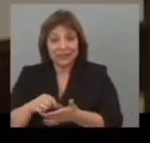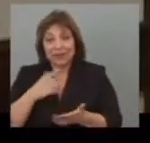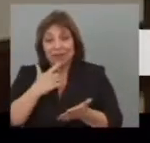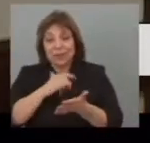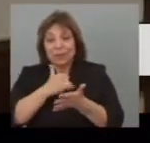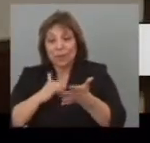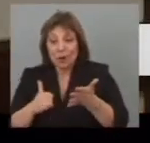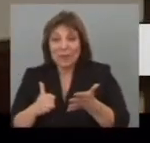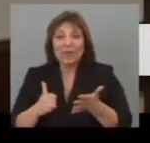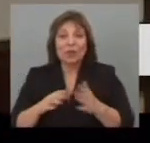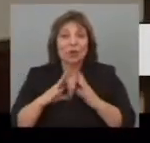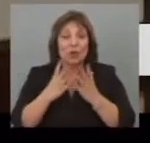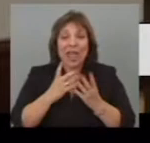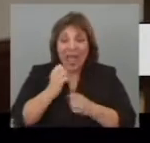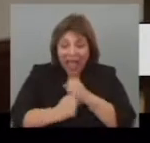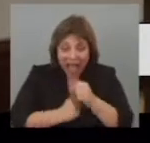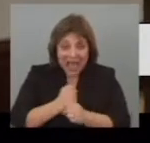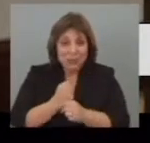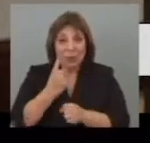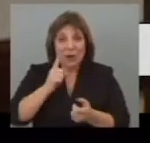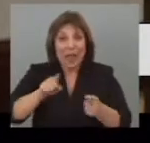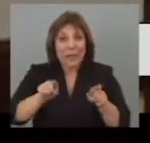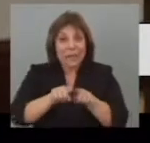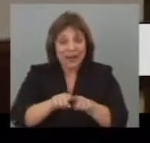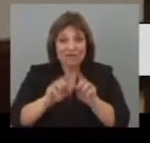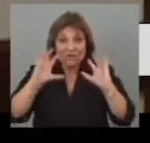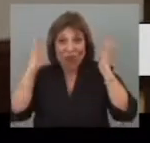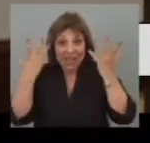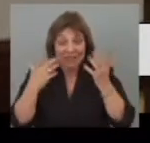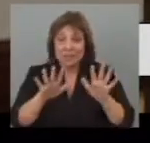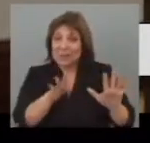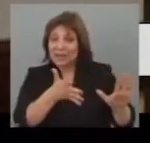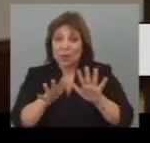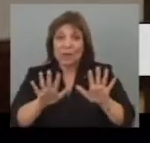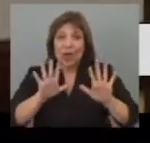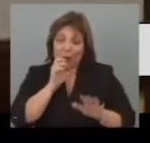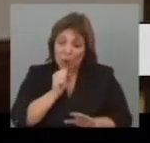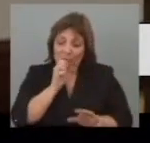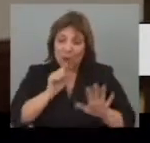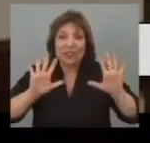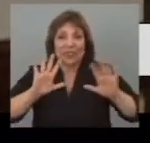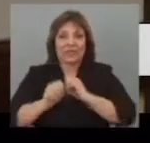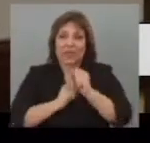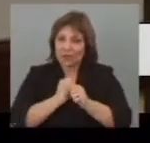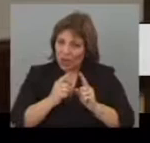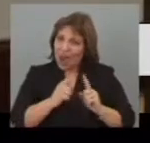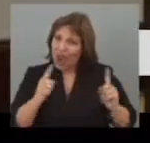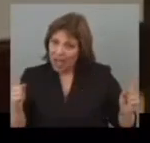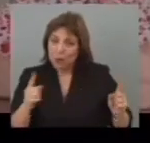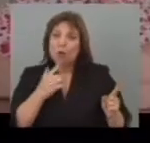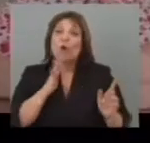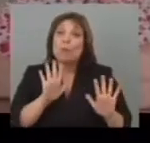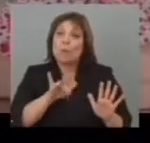promedio de años que una pareja soporta violencia es más o menos 10 años, ¿sí? Que es un tiempo bastante largo, como promedio,